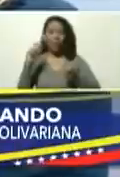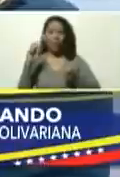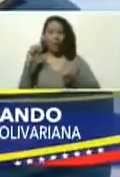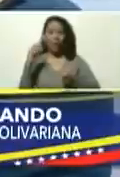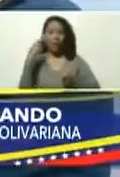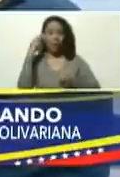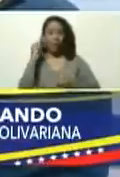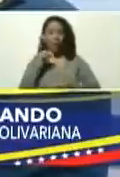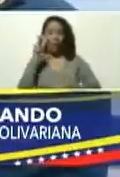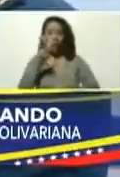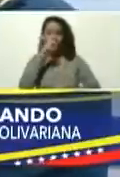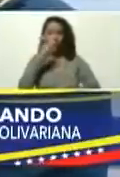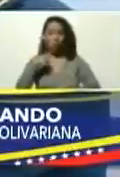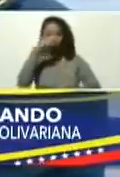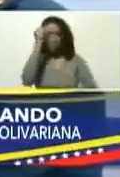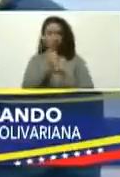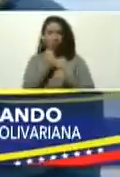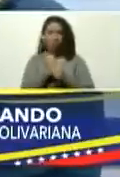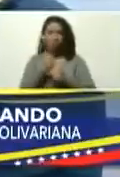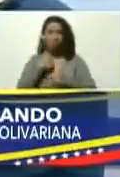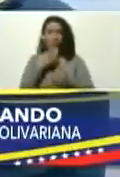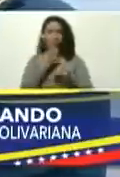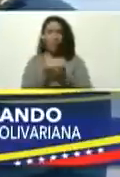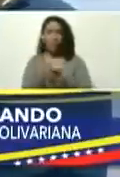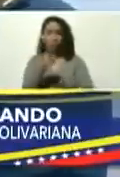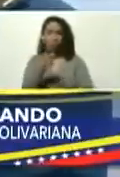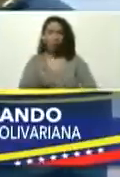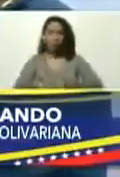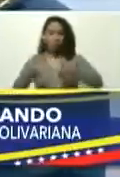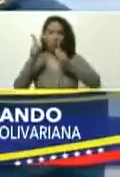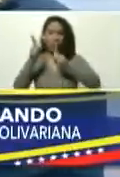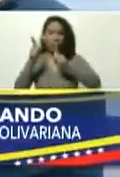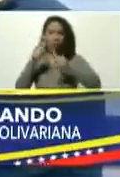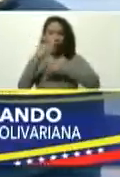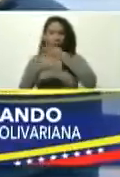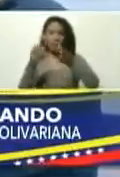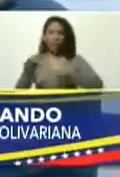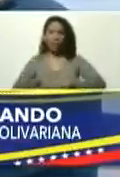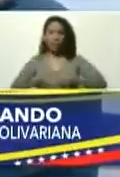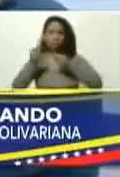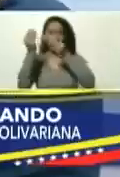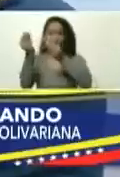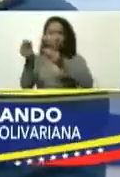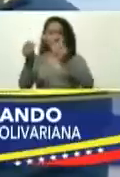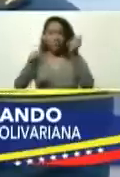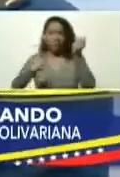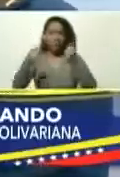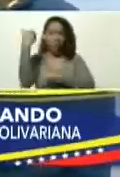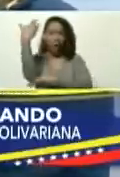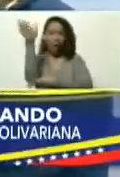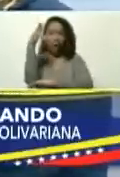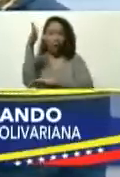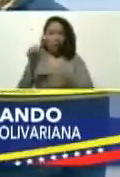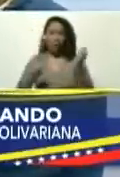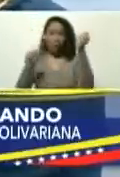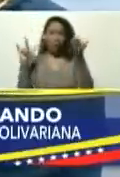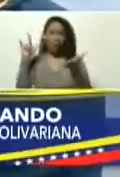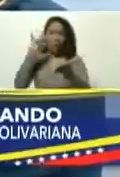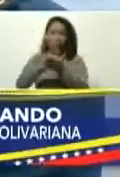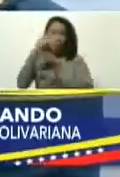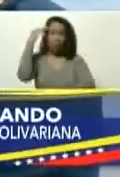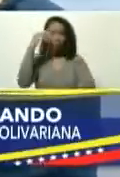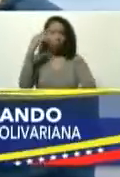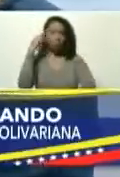2 años. Solicito su autorización para hacer entrega del estandarte de la aviación militar